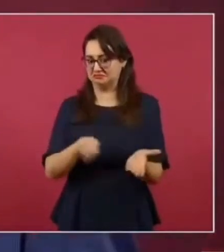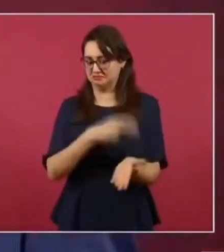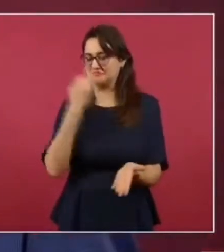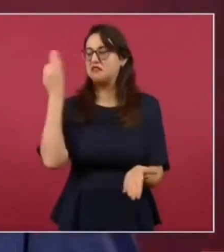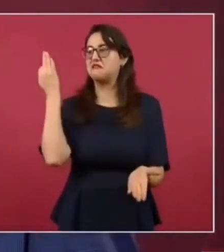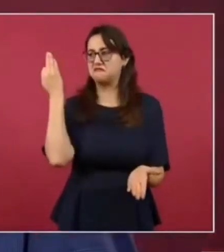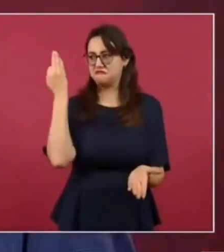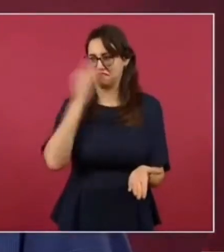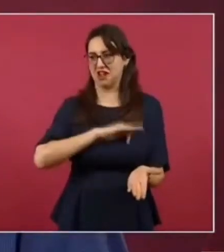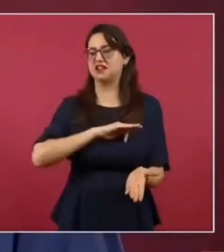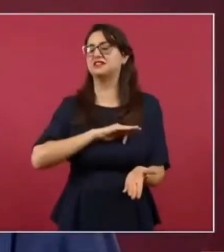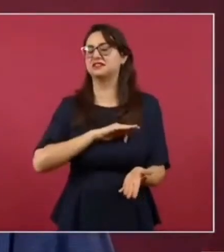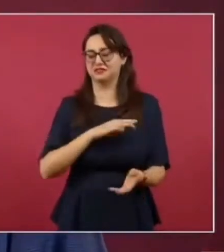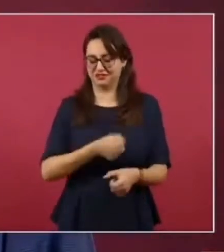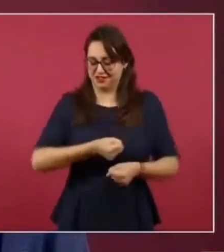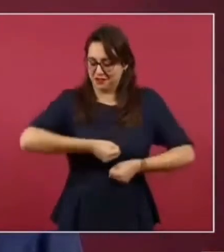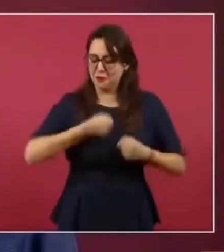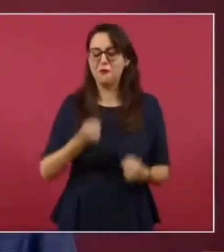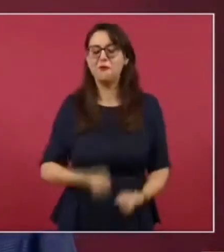Tengo pruebas.